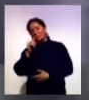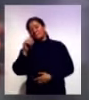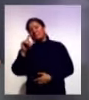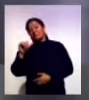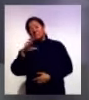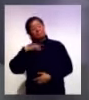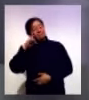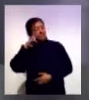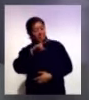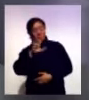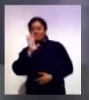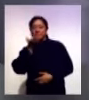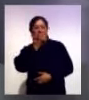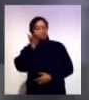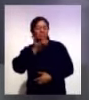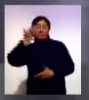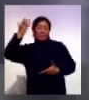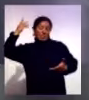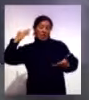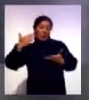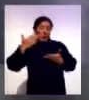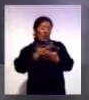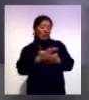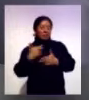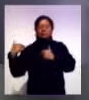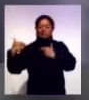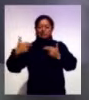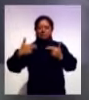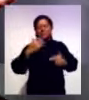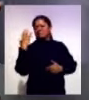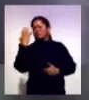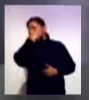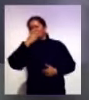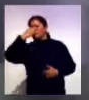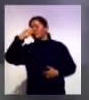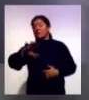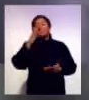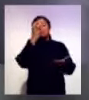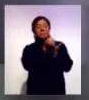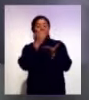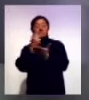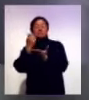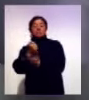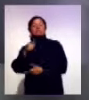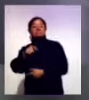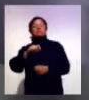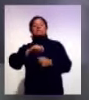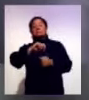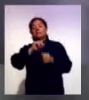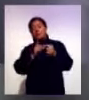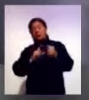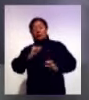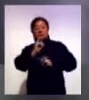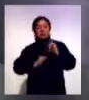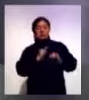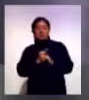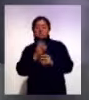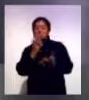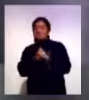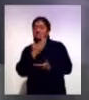veíamos, ya de tradición, de generación en generación, elaboran estas hermosas piezas que han ganado inclusive premios a nivel nacional e internacional.